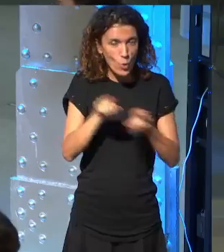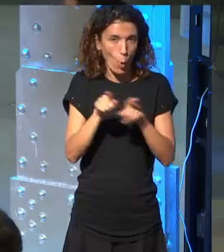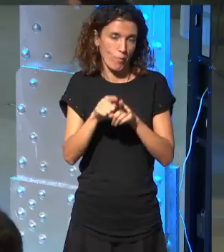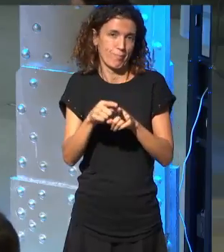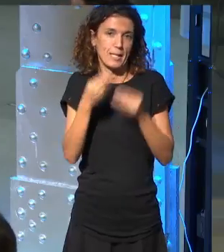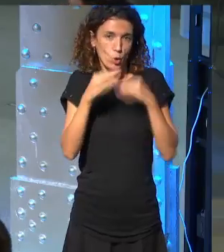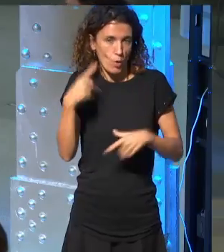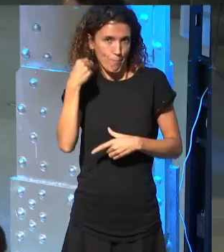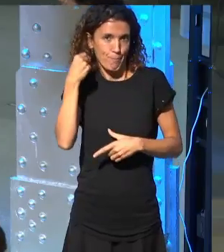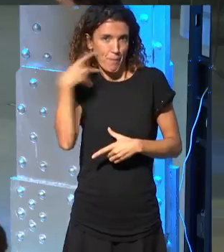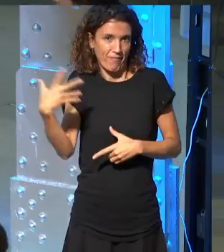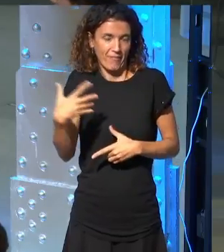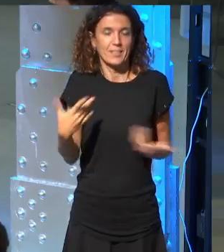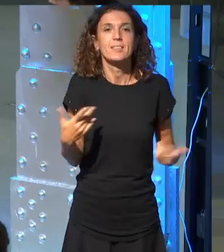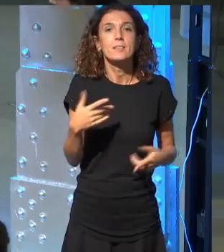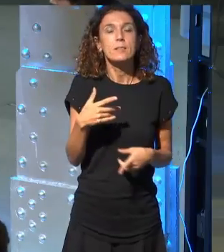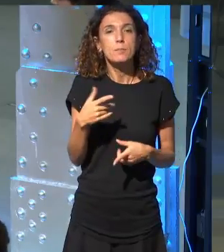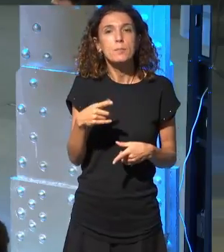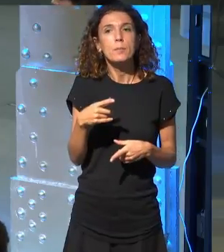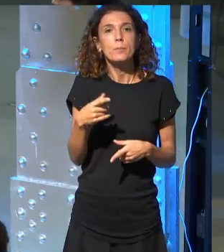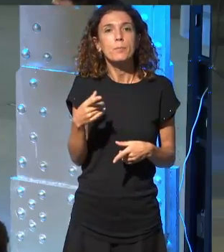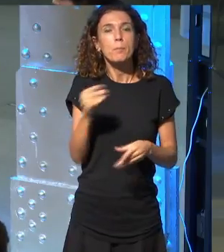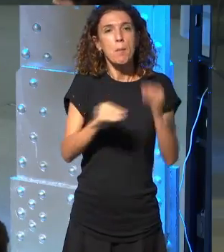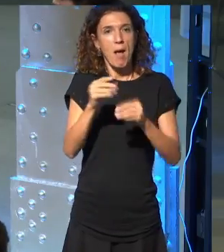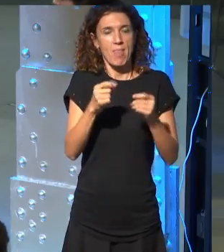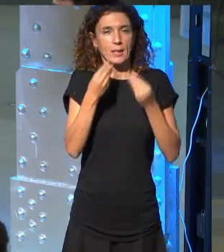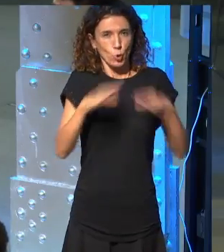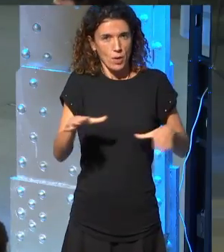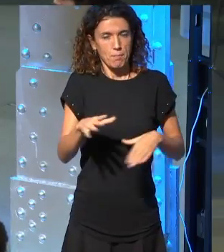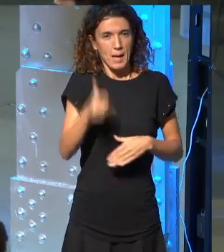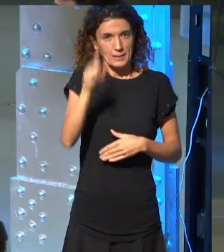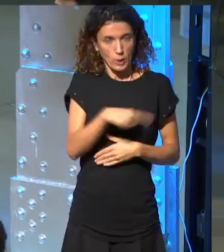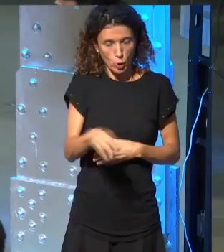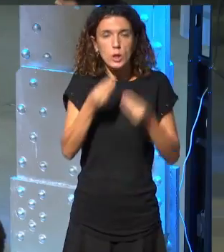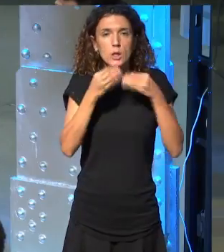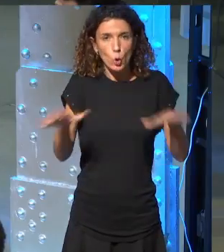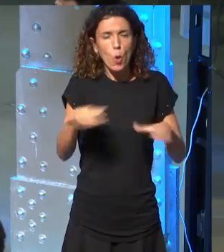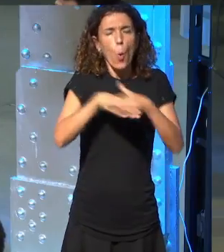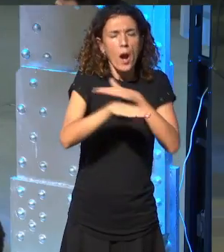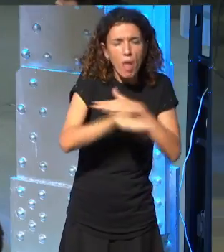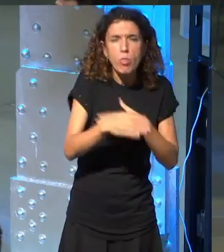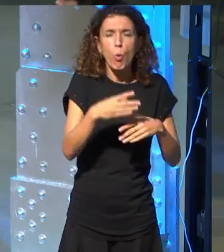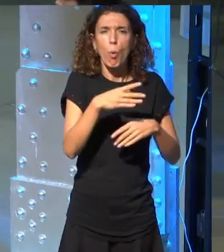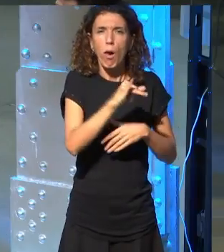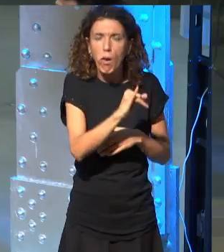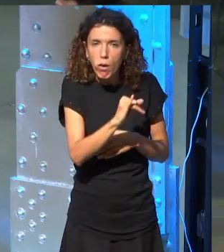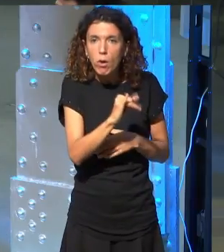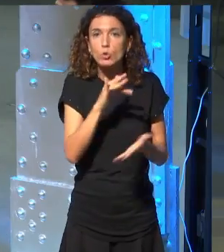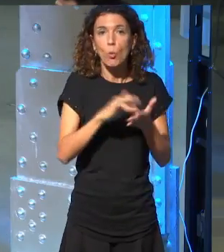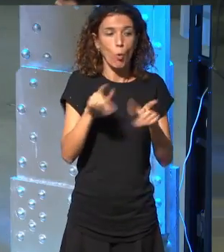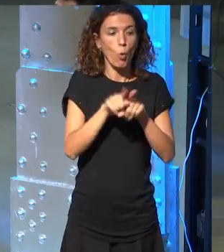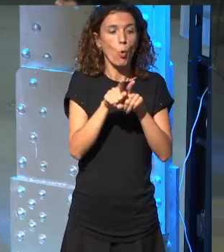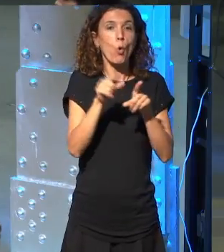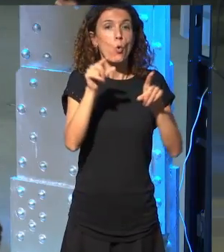de la historia. ¿Lo has guardado, el rollo? Tengo guardado todo lo que aparece en la historia. Tengo guardado todos los...